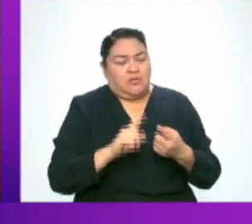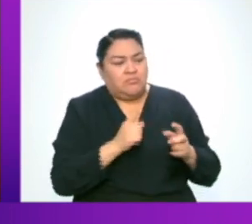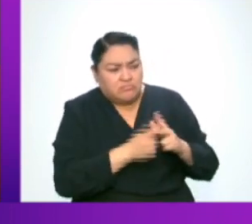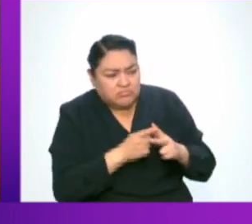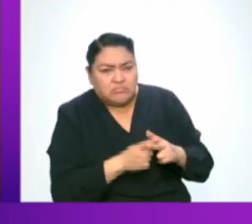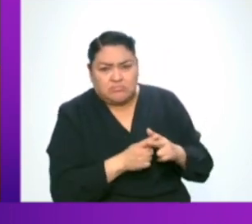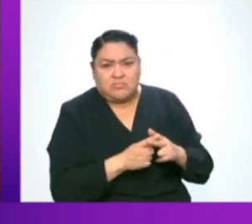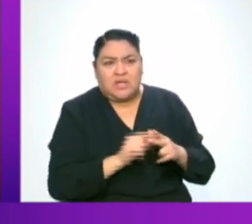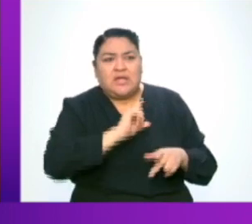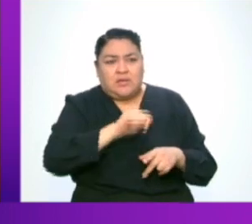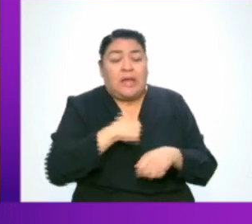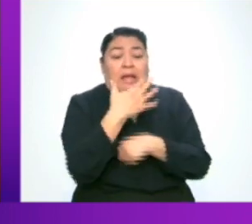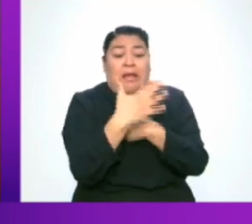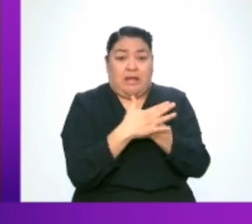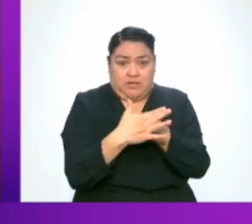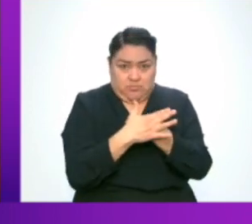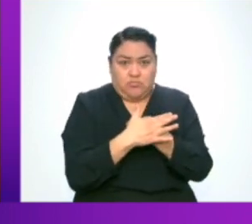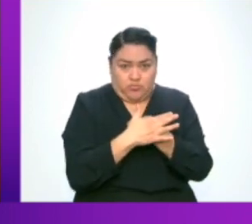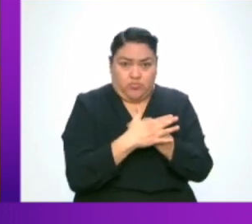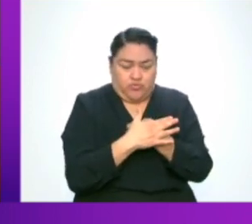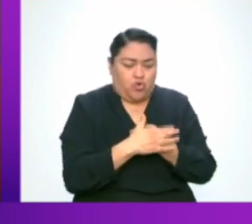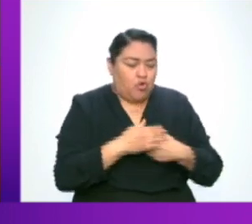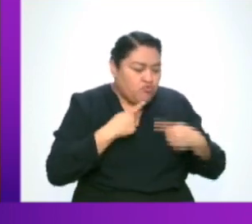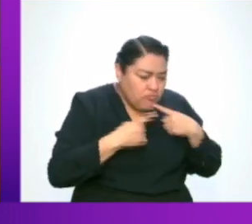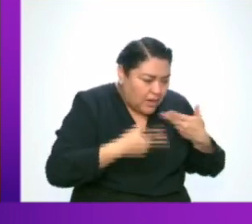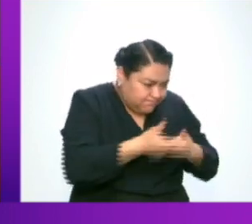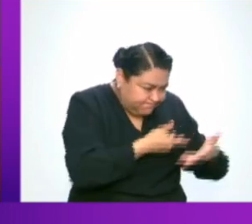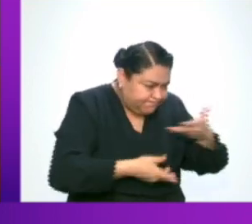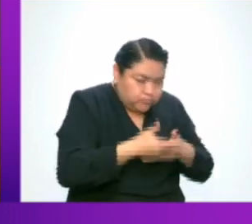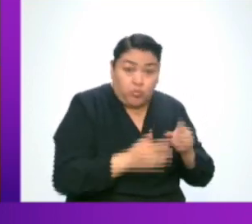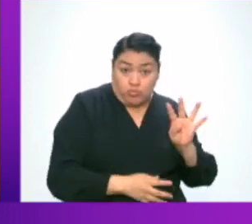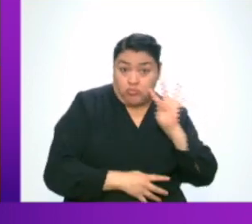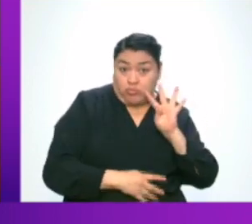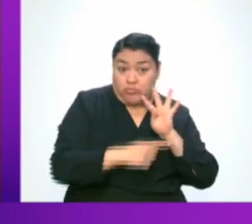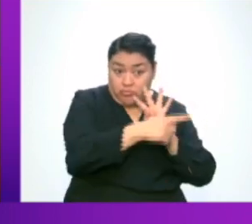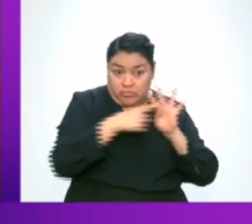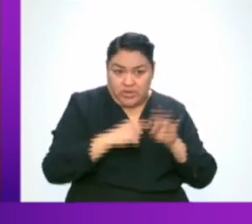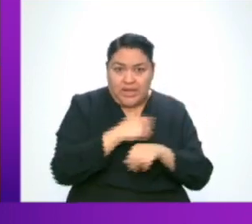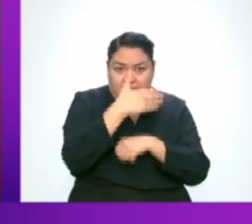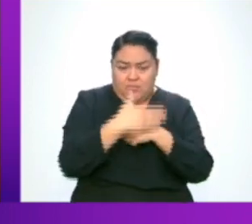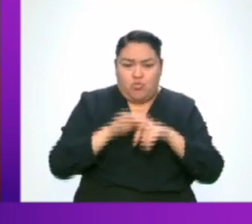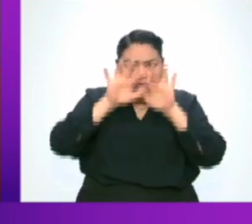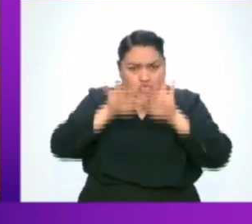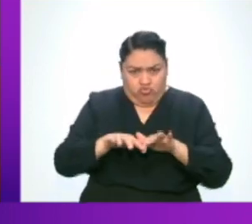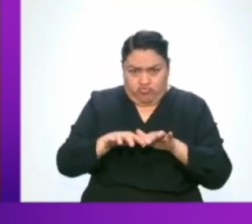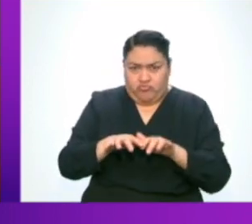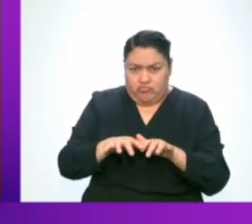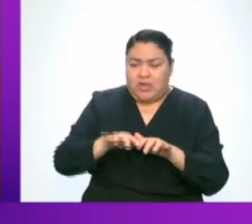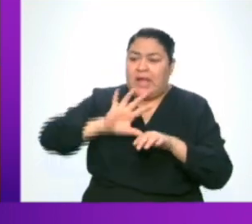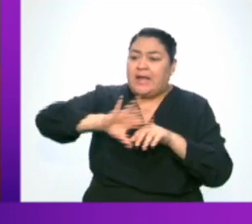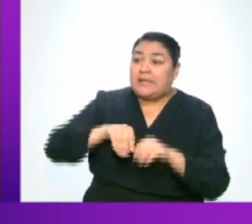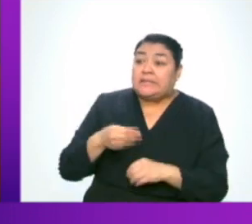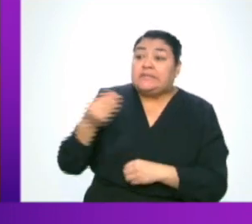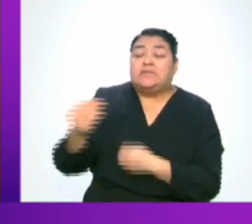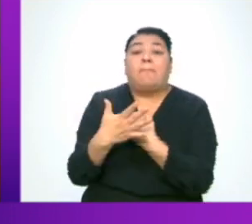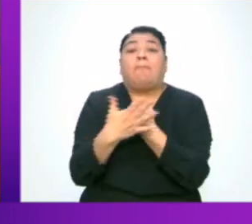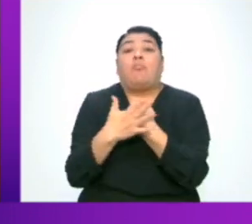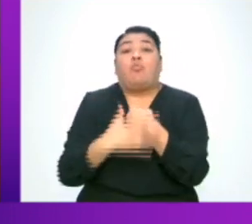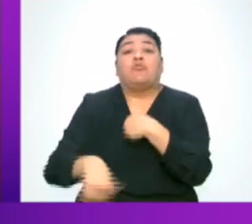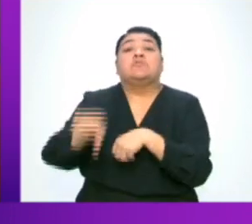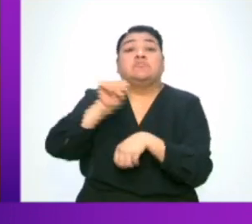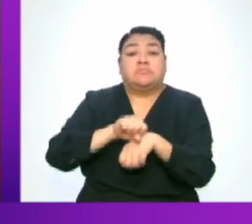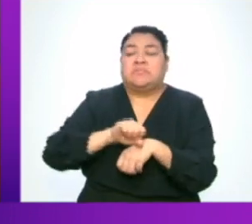datos y quedamos que de manera colegiada a los cuatro le haremos un documento que se loemos llegar la semana que